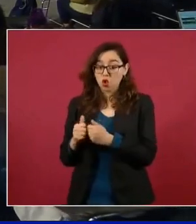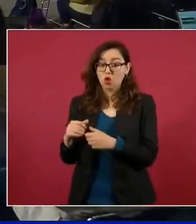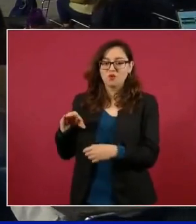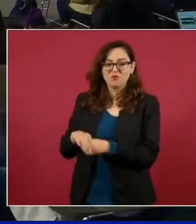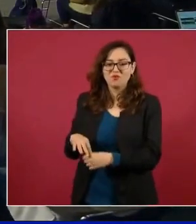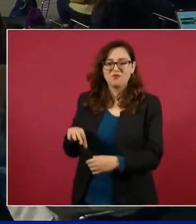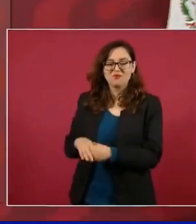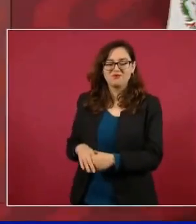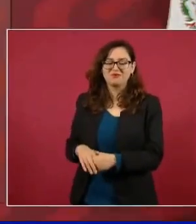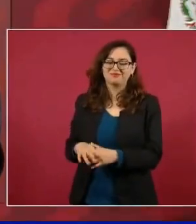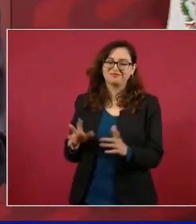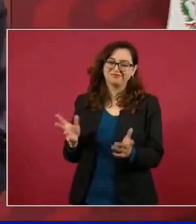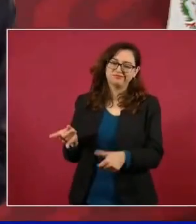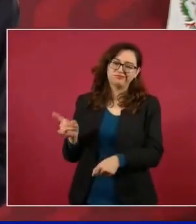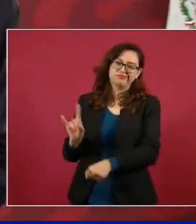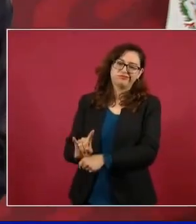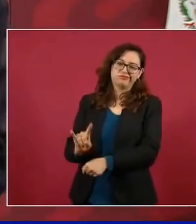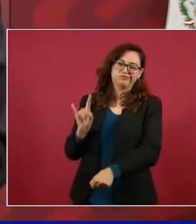Eso decía